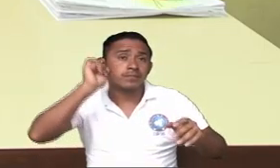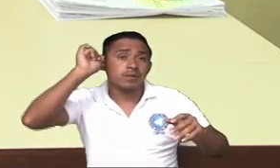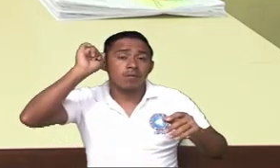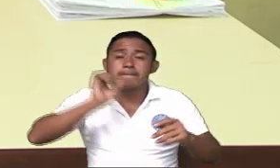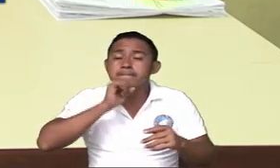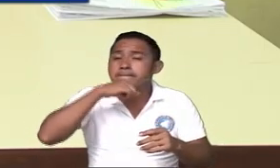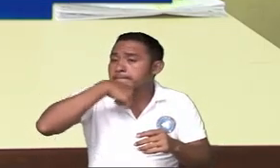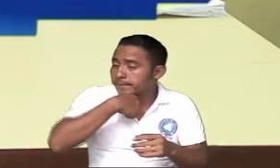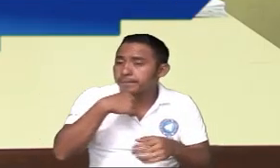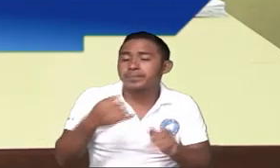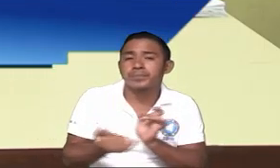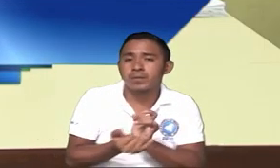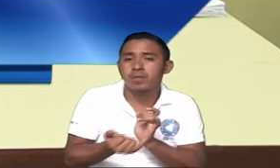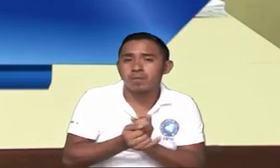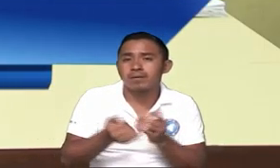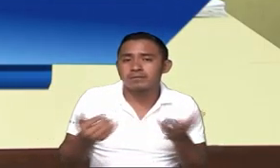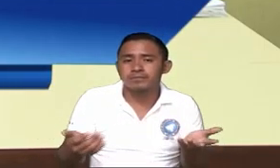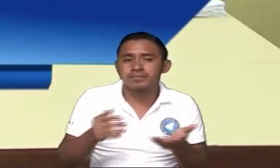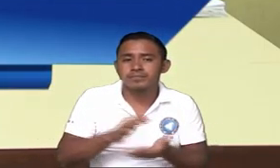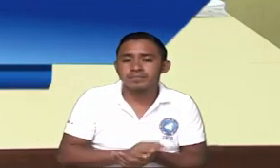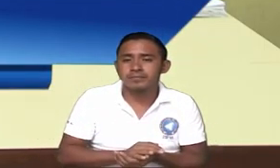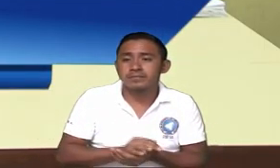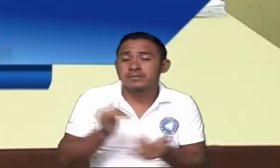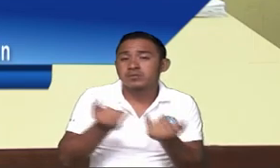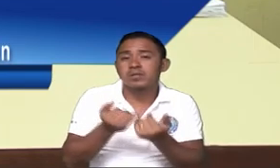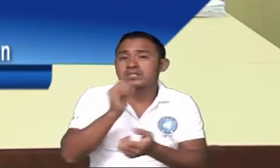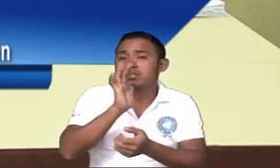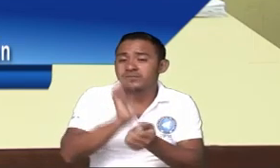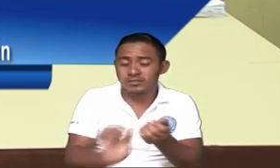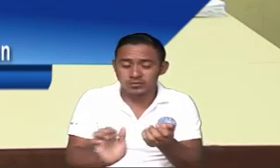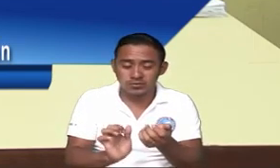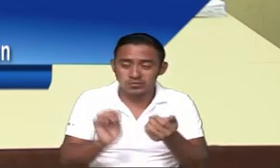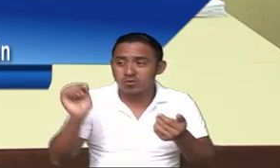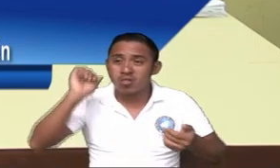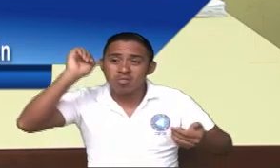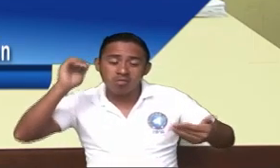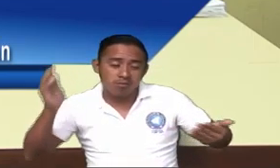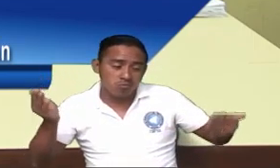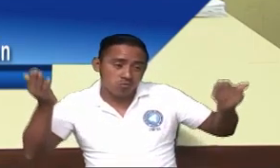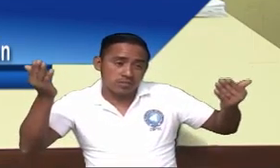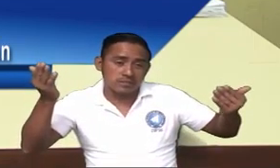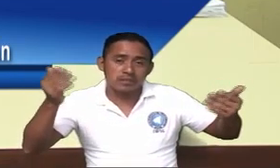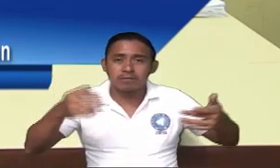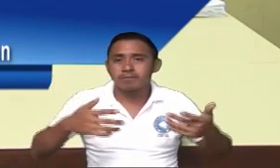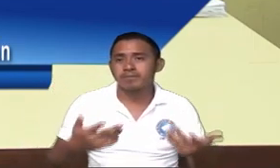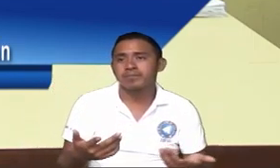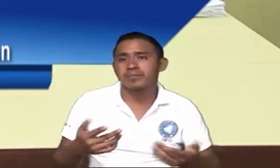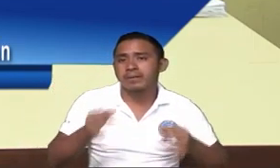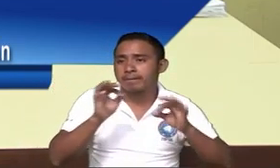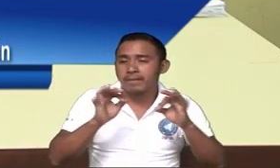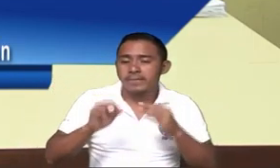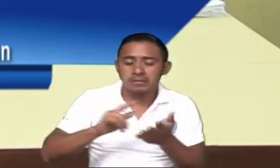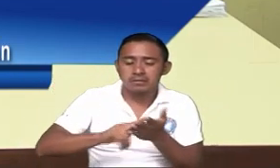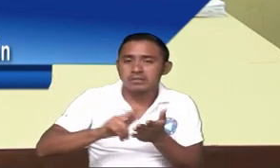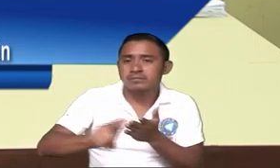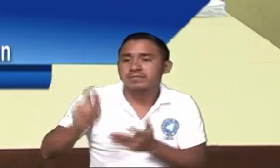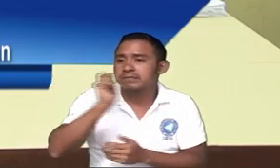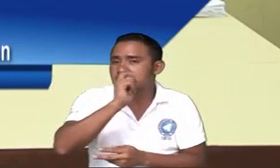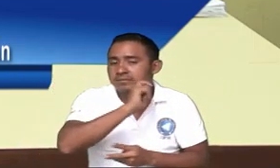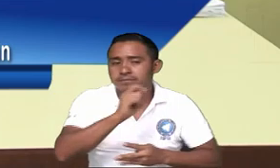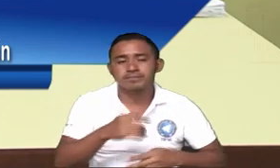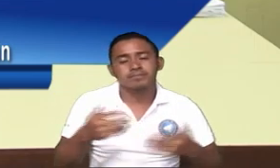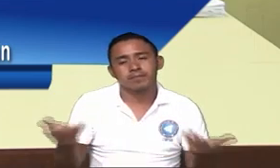edad, también es como regresar a la parte de los niños. Ellos no tienen una correcta higiene bucal y por